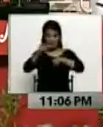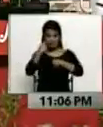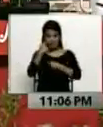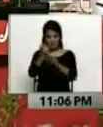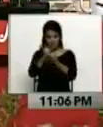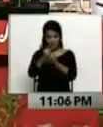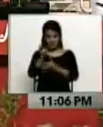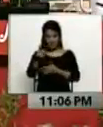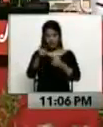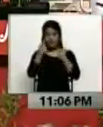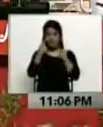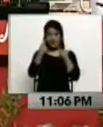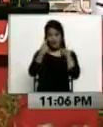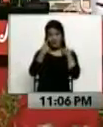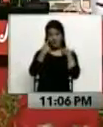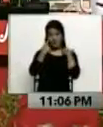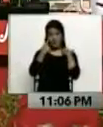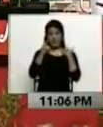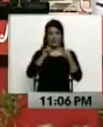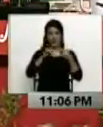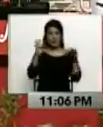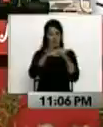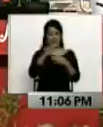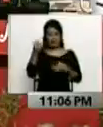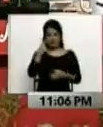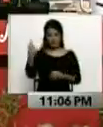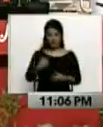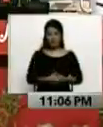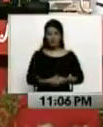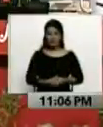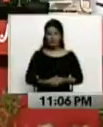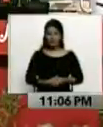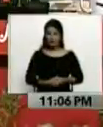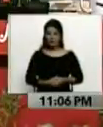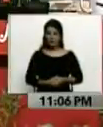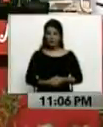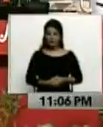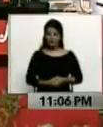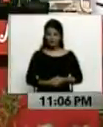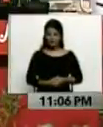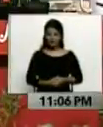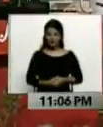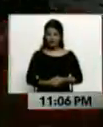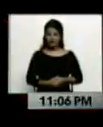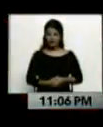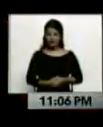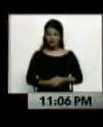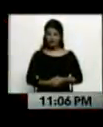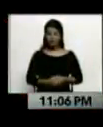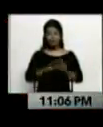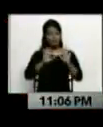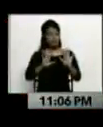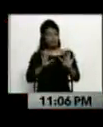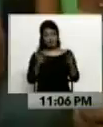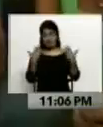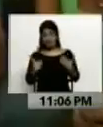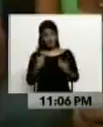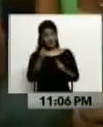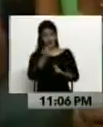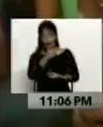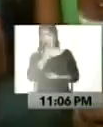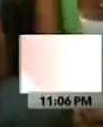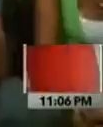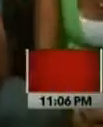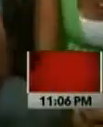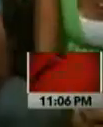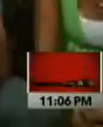vean de jaquemate pero vean la pertinencia del tema lo tenemos mándelo como